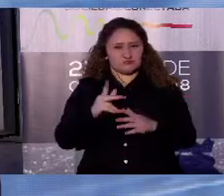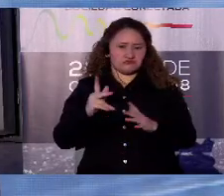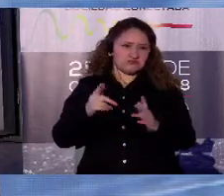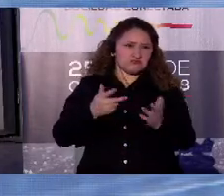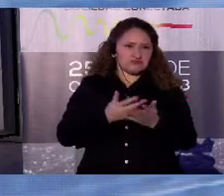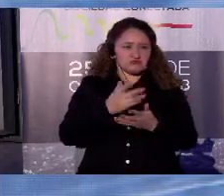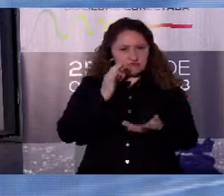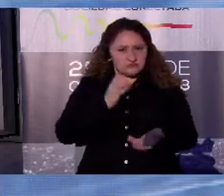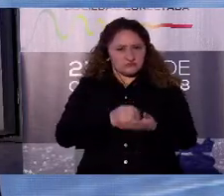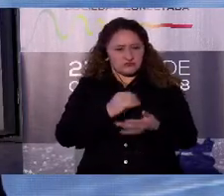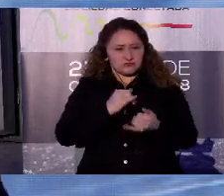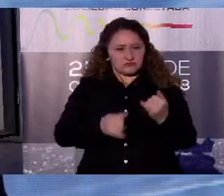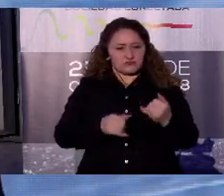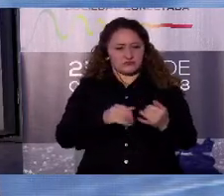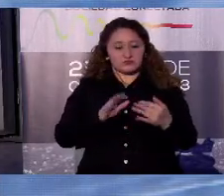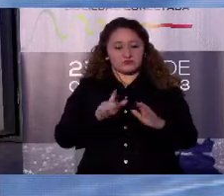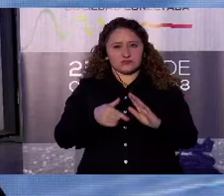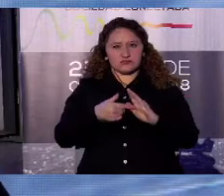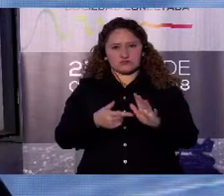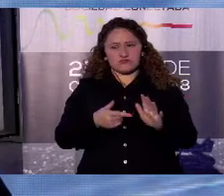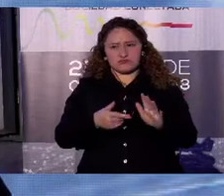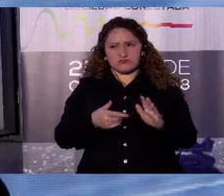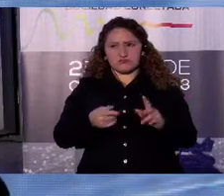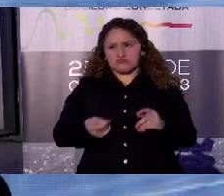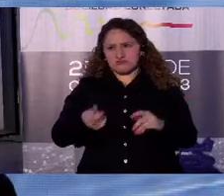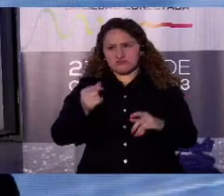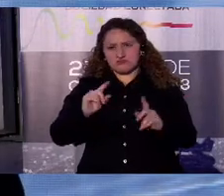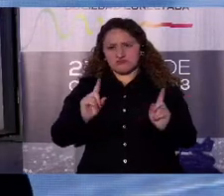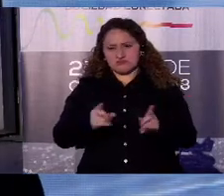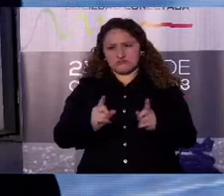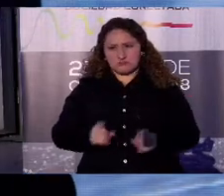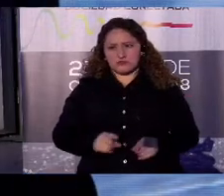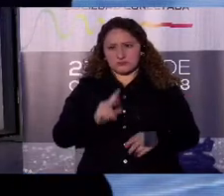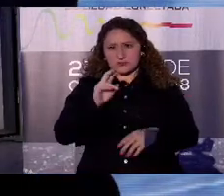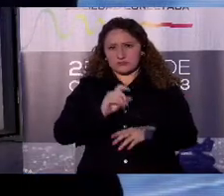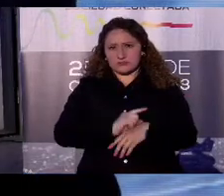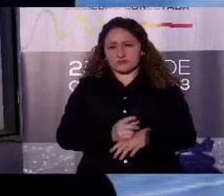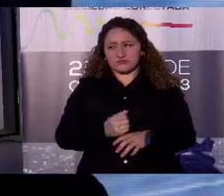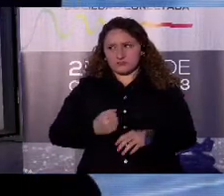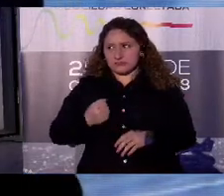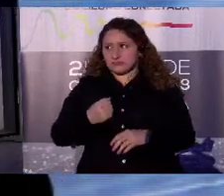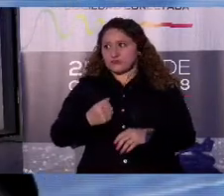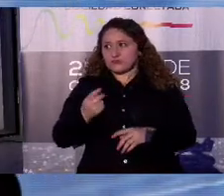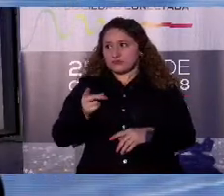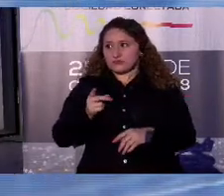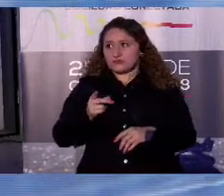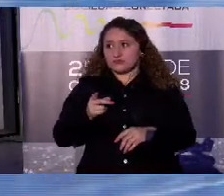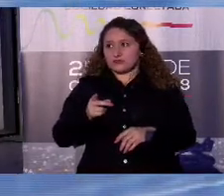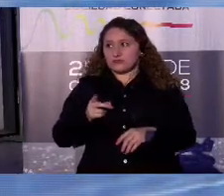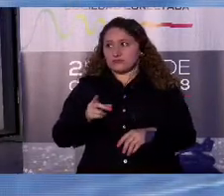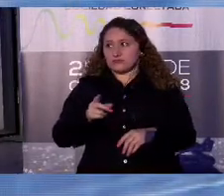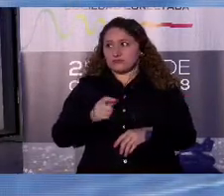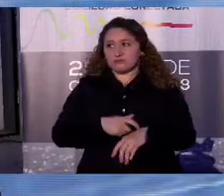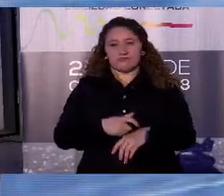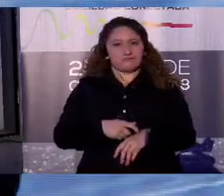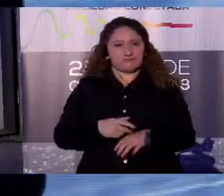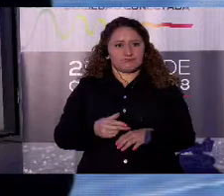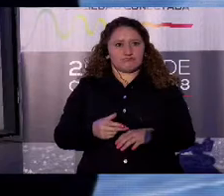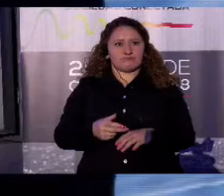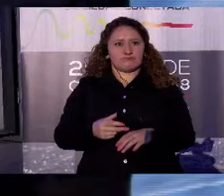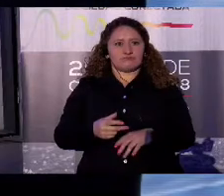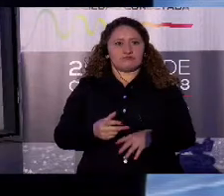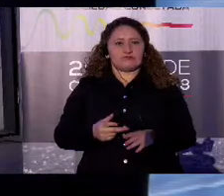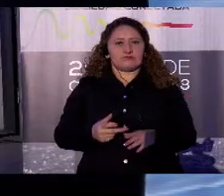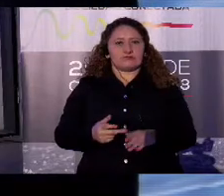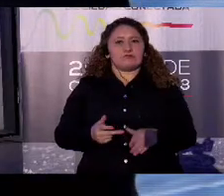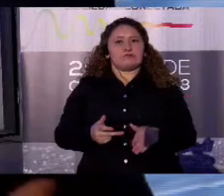comentarios finales después de esas presentaciones. Las presentaciones van a ser cortas, de 7 minutos, por favor. Tenemos el tiempo bastante